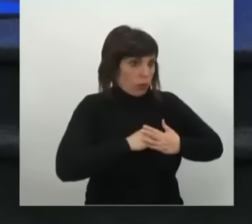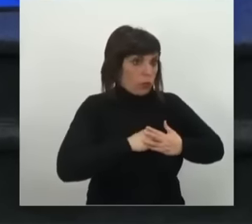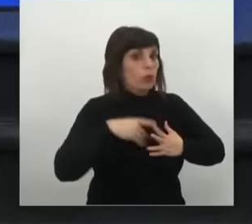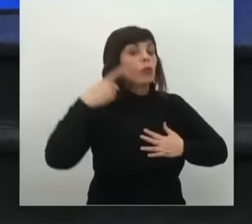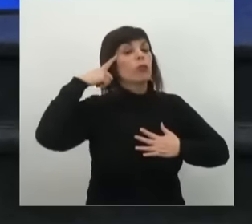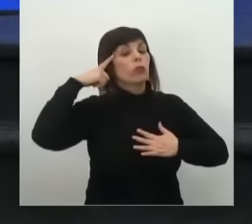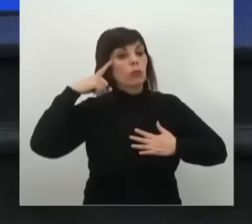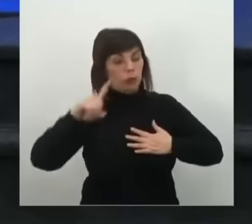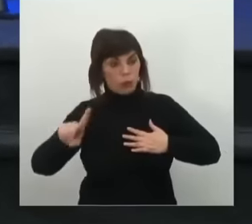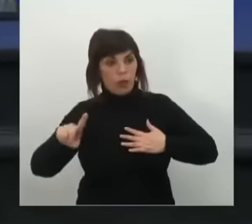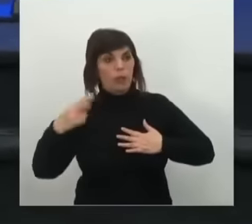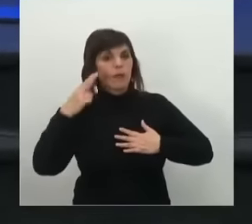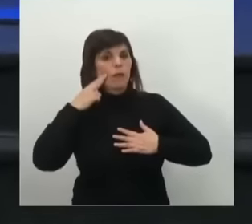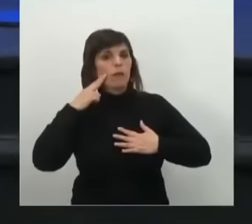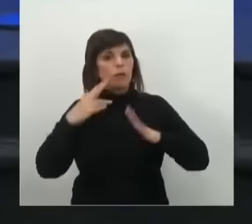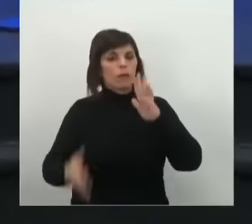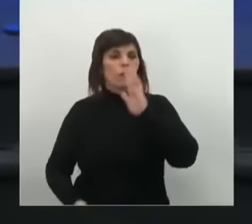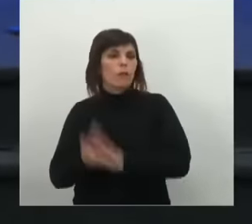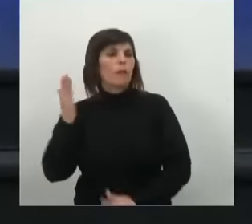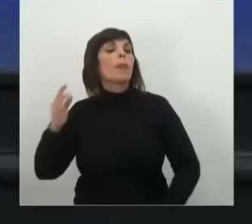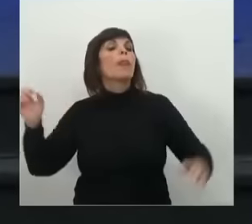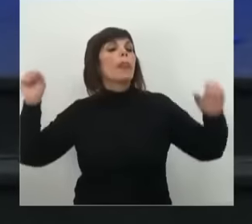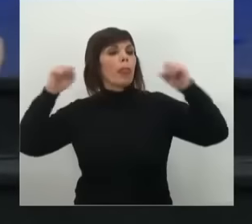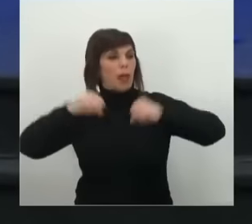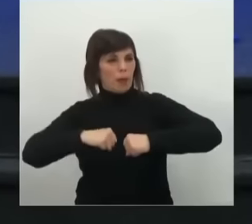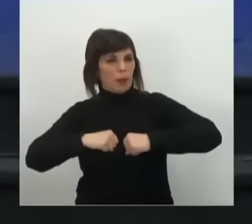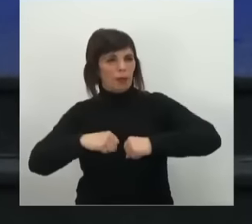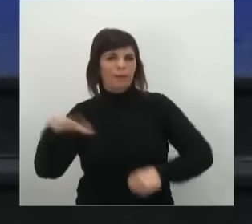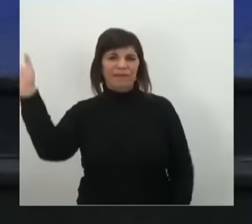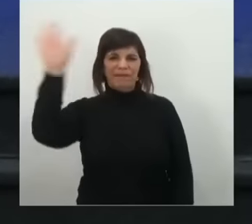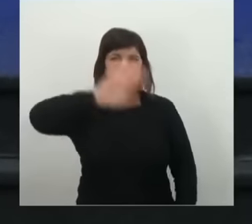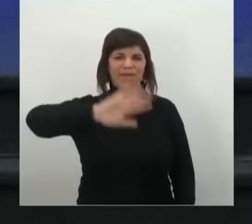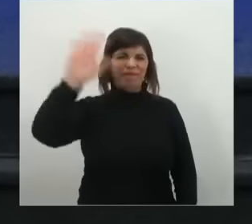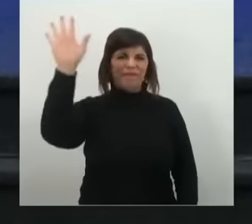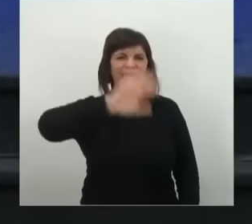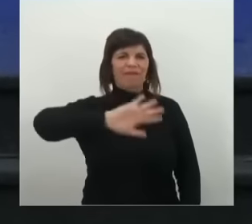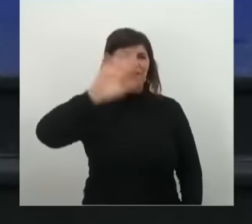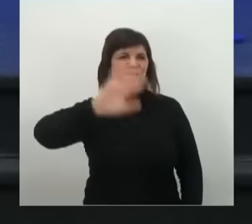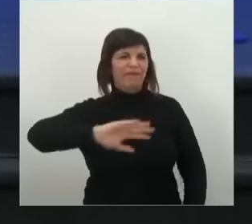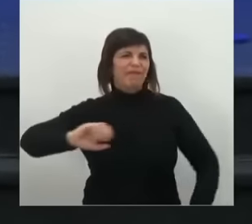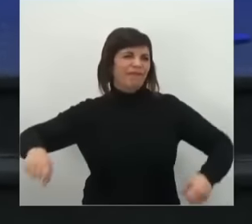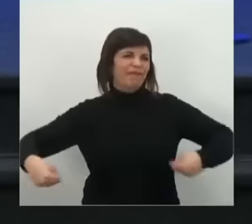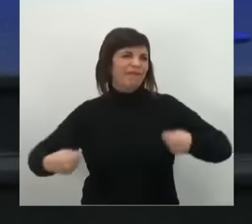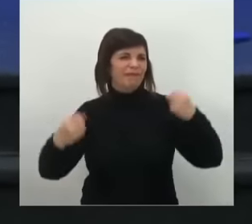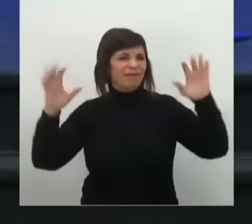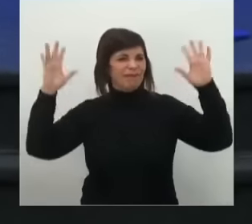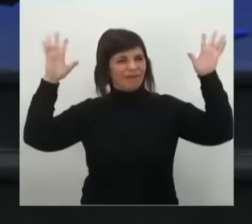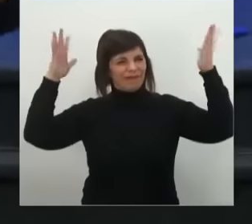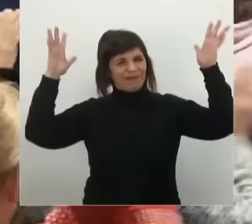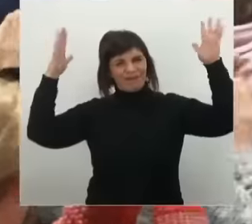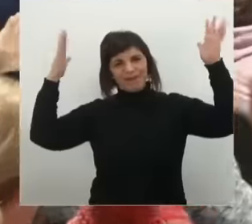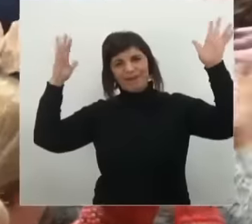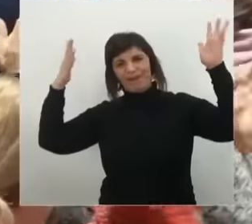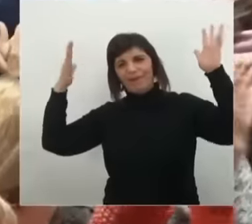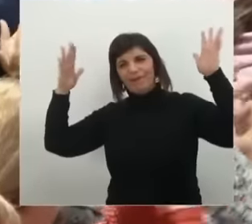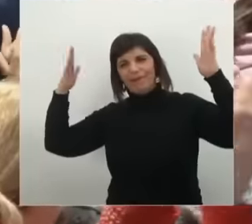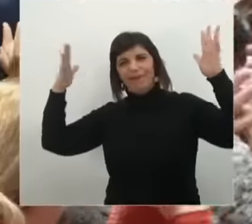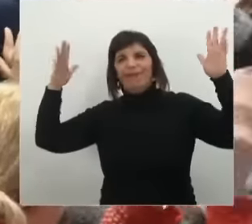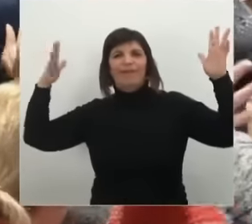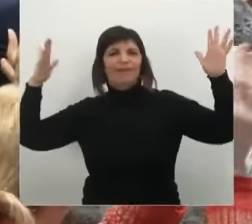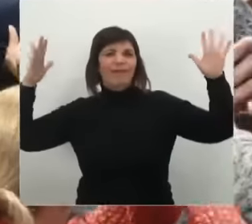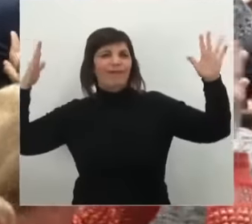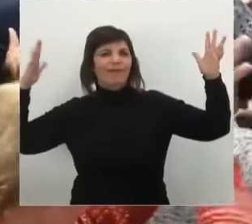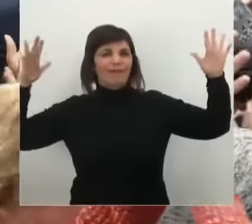sabes que el temor ha desaparecido Amén y nos despedimos con fuerte aplauso de todo que están en la radio